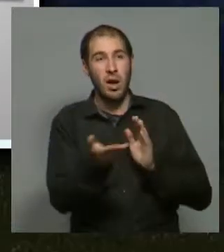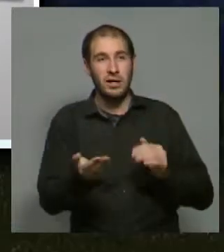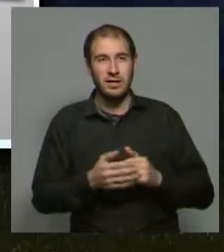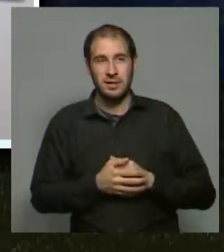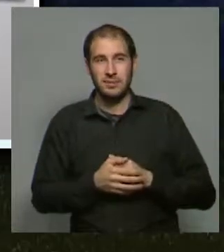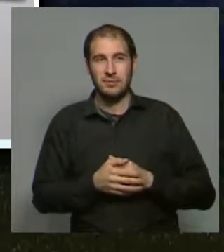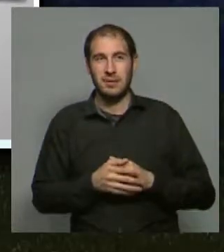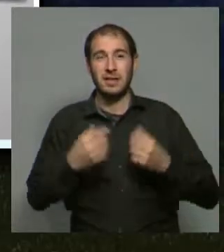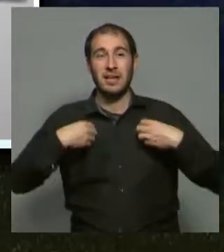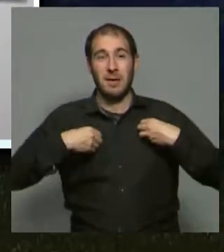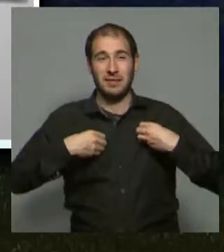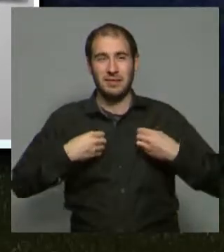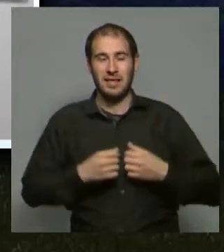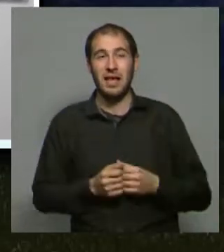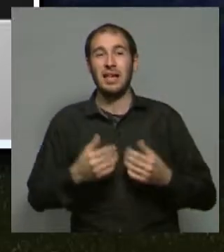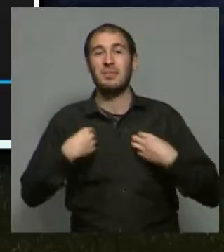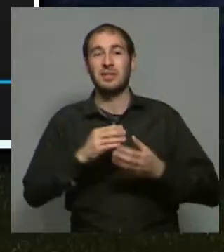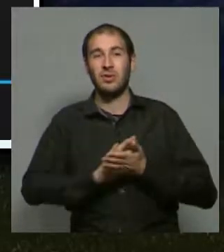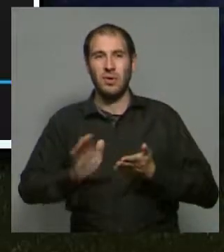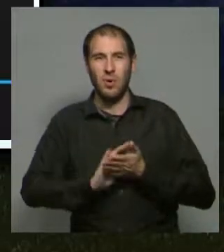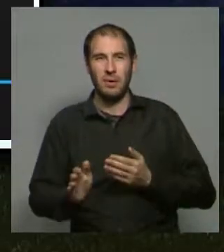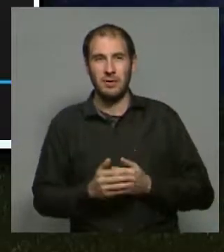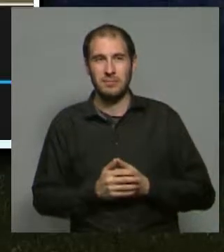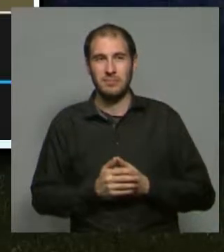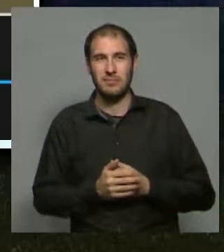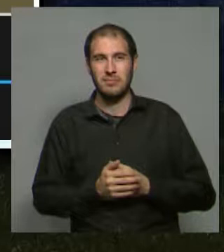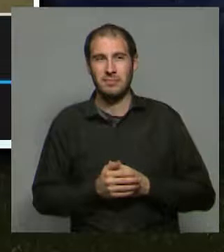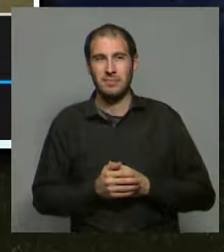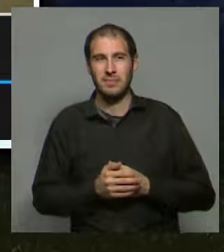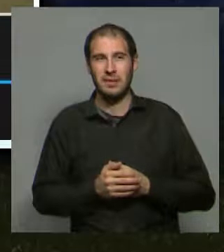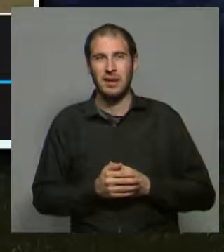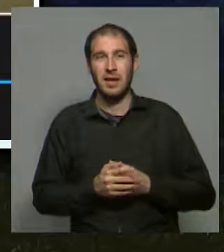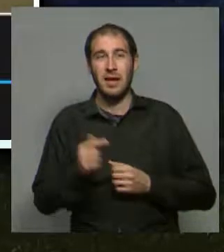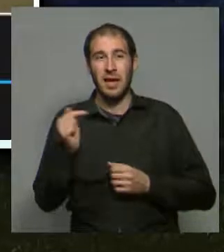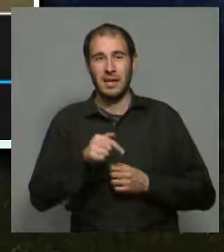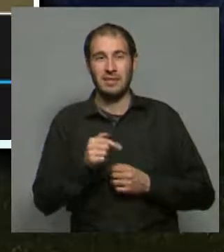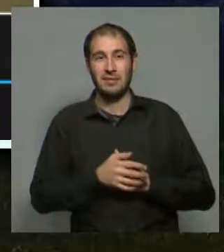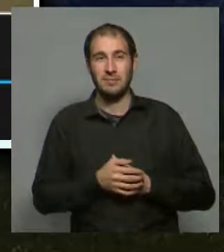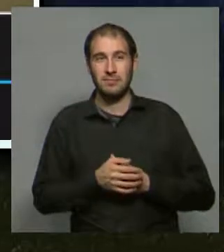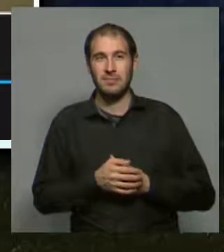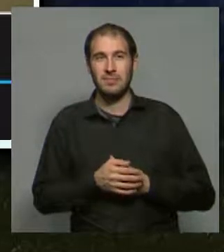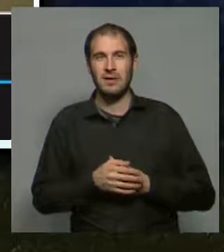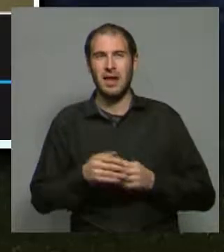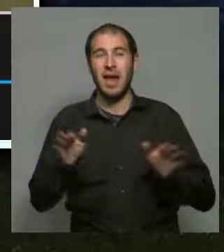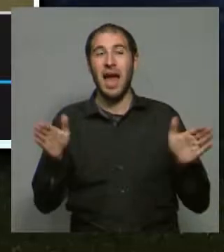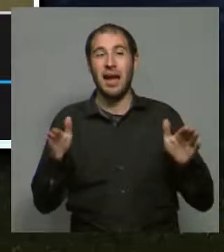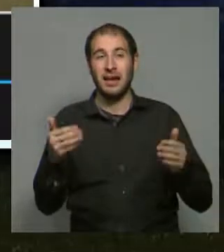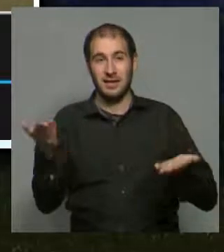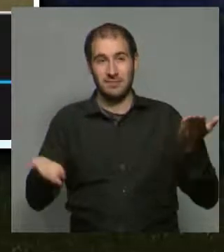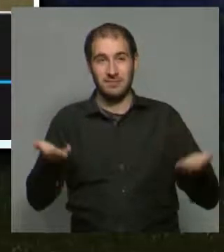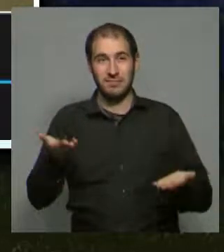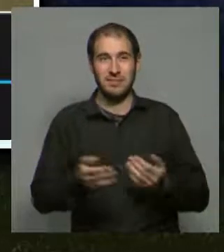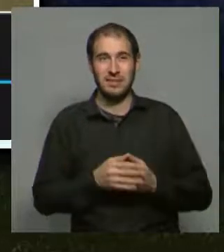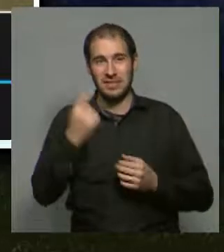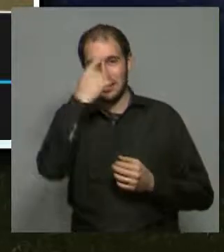mostrar la camiseta, la nueva camiseta de esta a la que tiene Ángel Di María. Claro. Bueno, no la